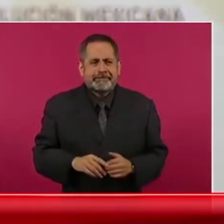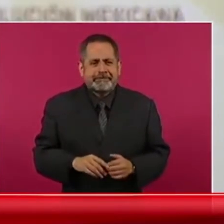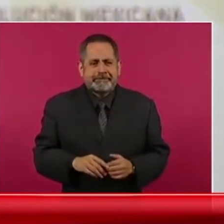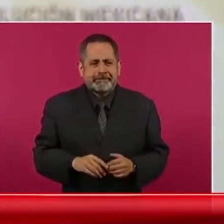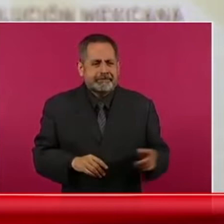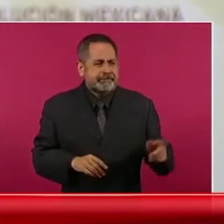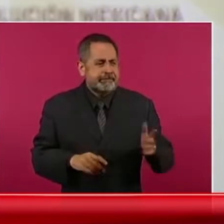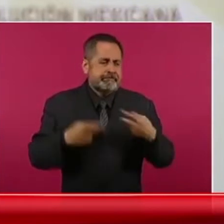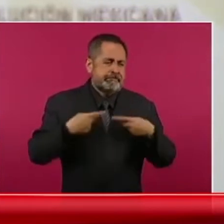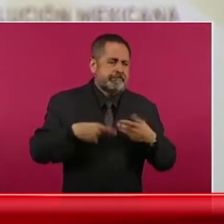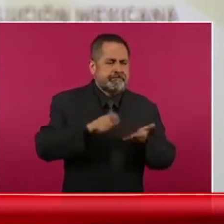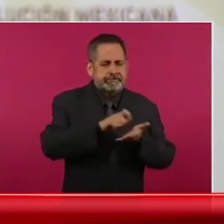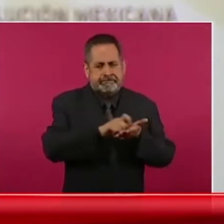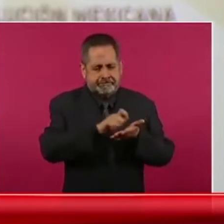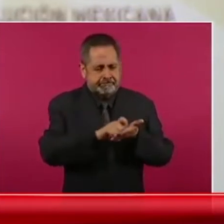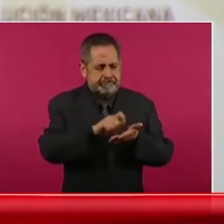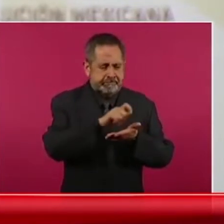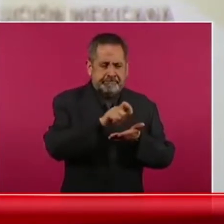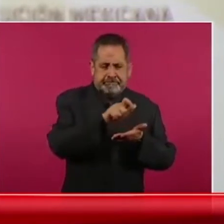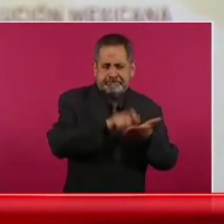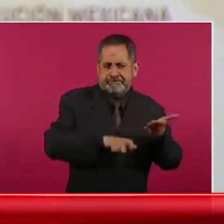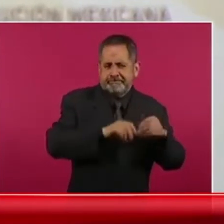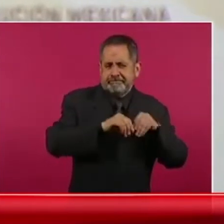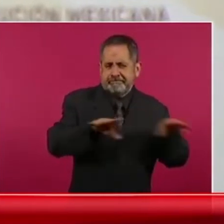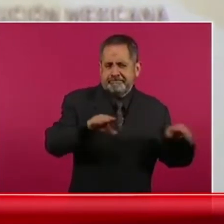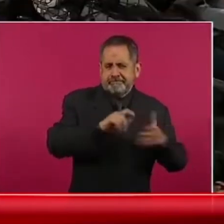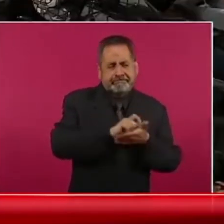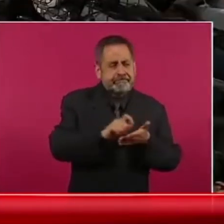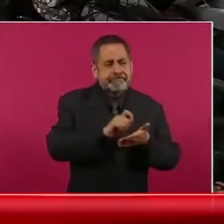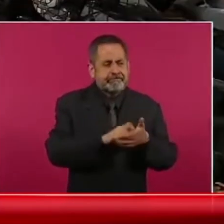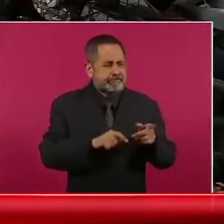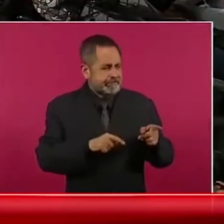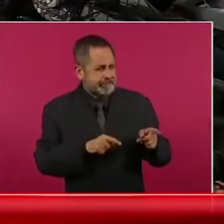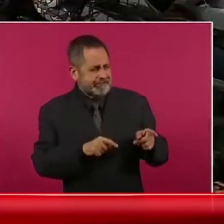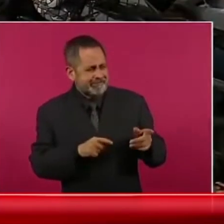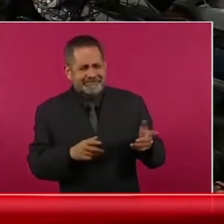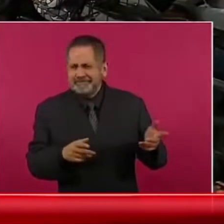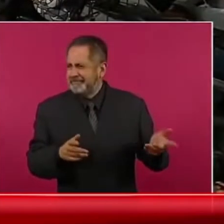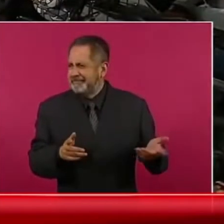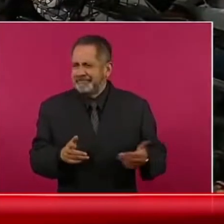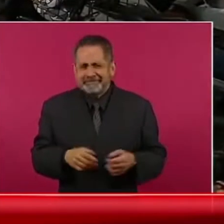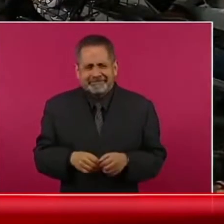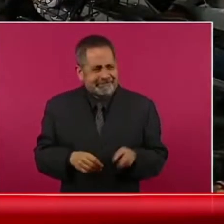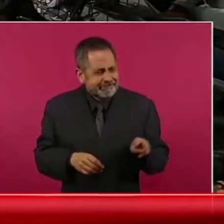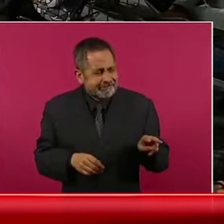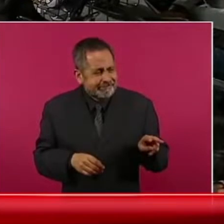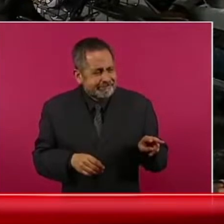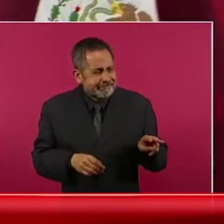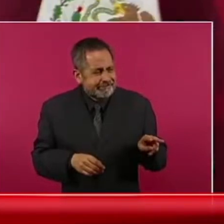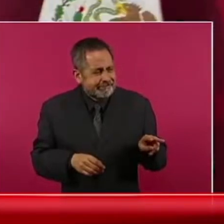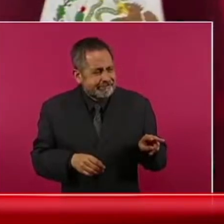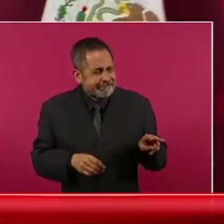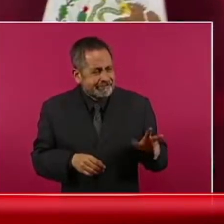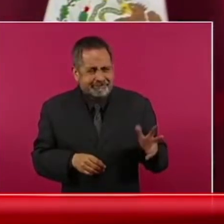los articulistas, columnistas, y dice uno,